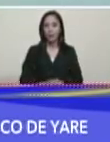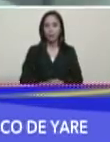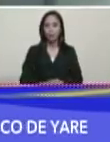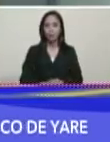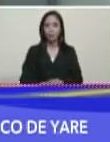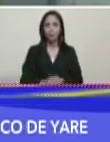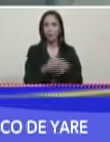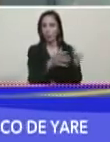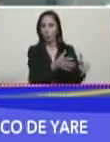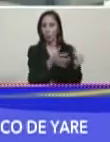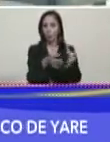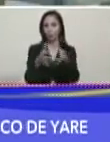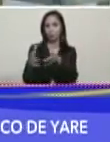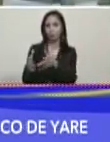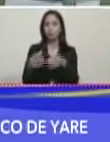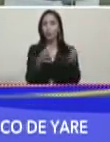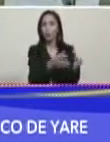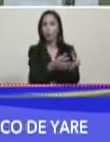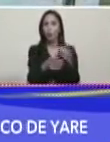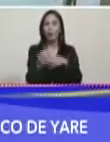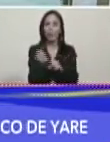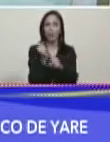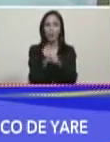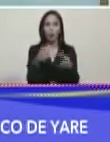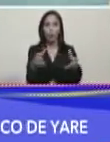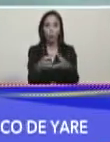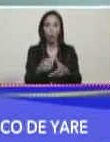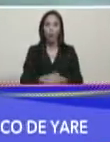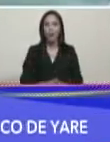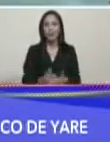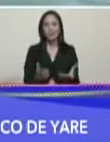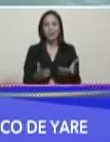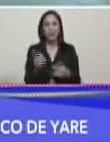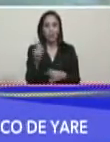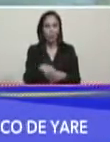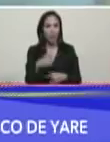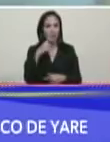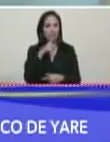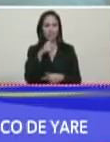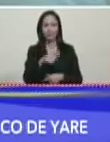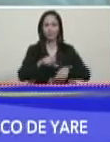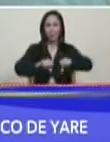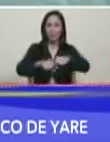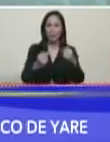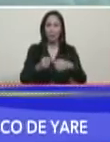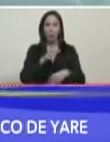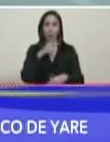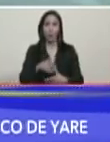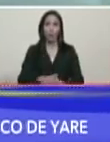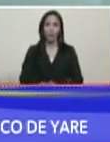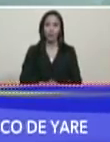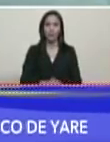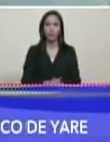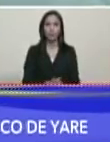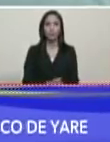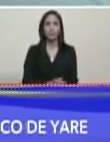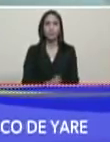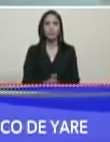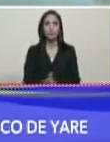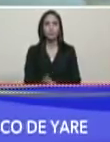o cerebro del complejo, estaba sumamente deteriorado. Esa es la parte vital del complejo, ¿sí? Correcto.